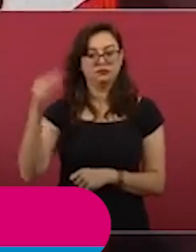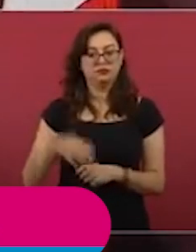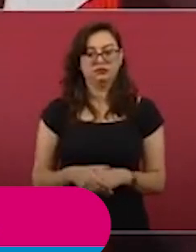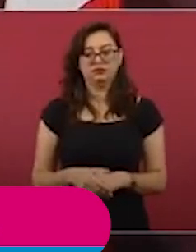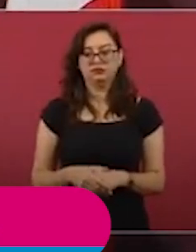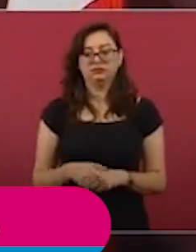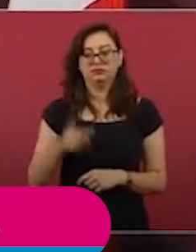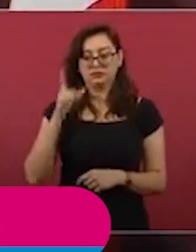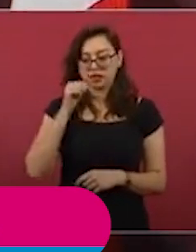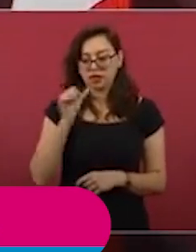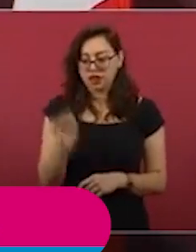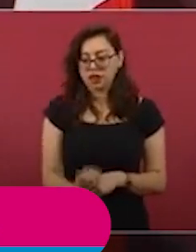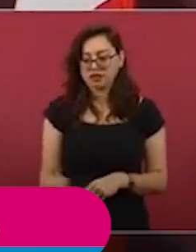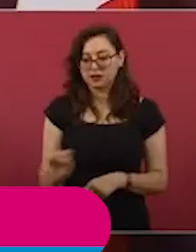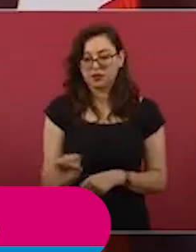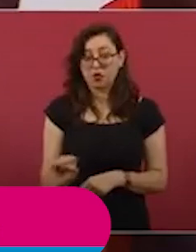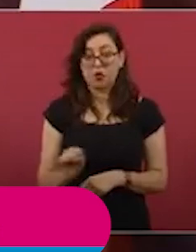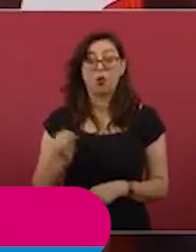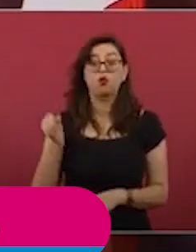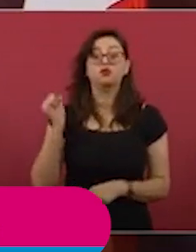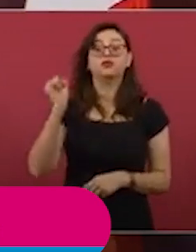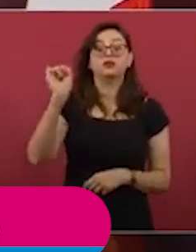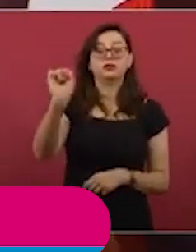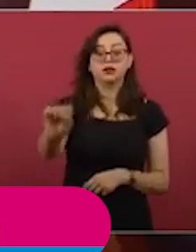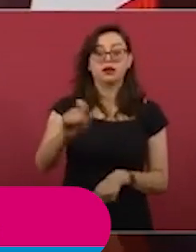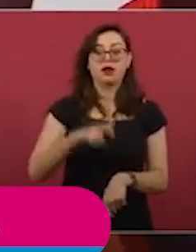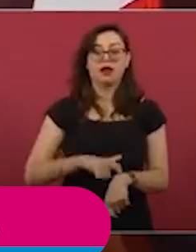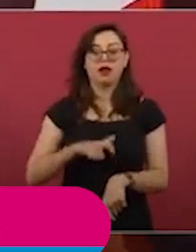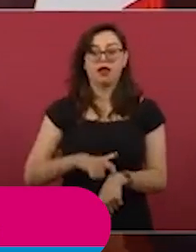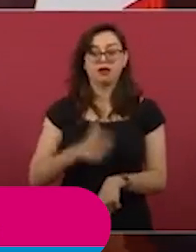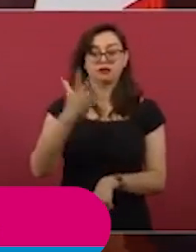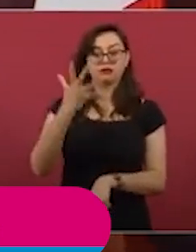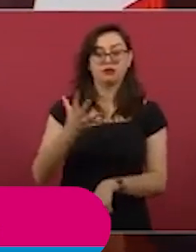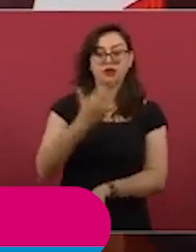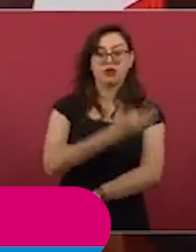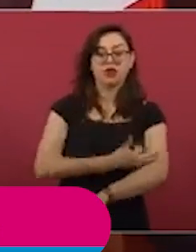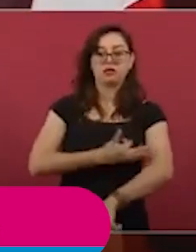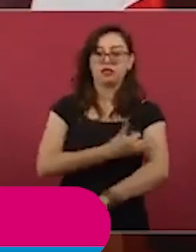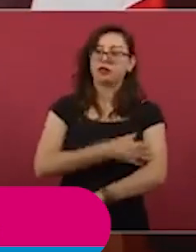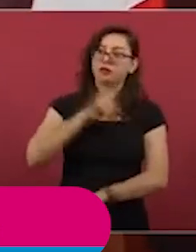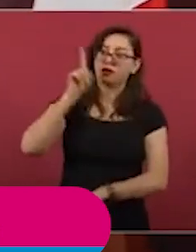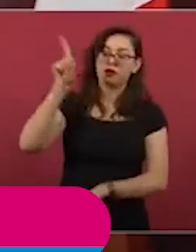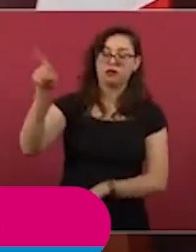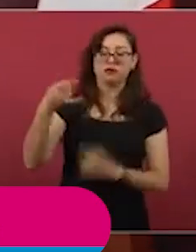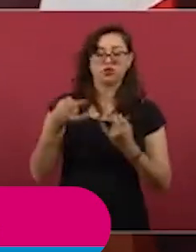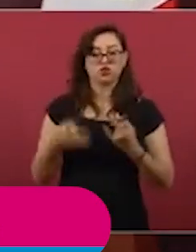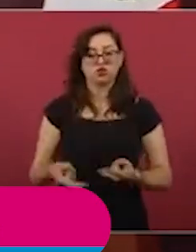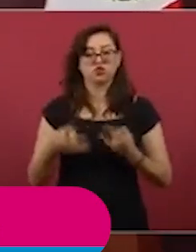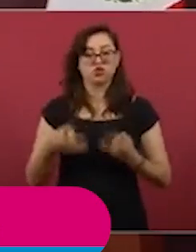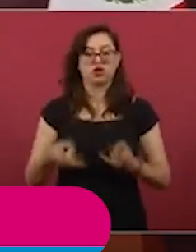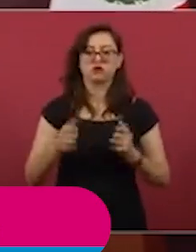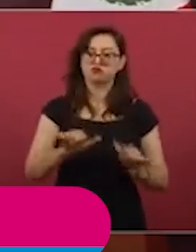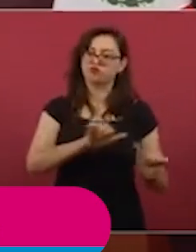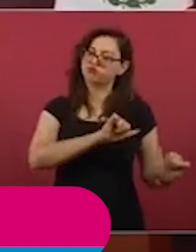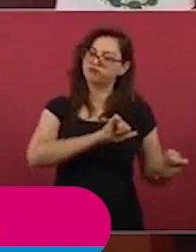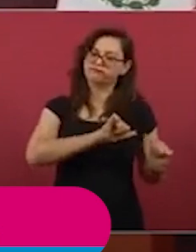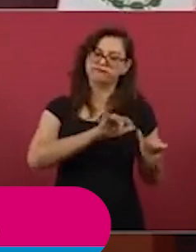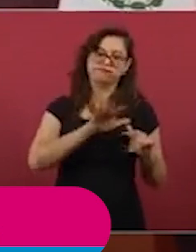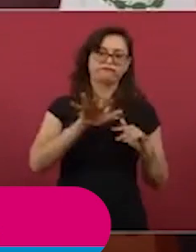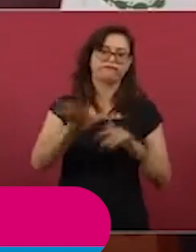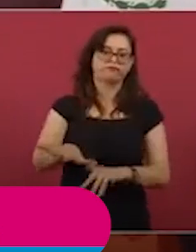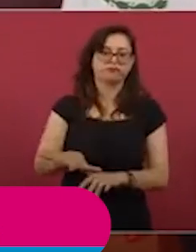8, a las 5 de la tarde, en el Zócalo, para conmemorar esa decisión